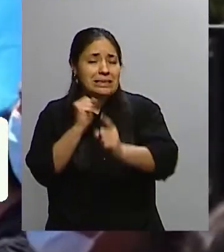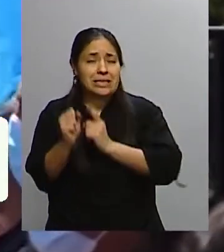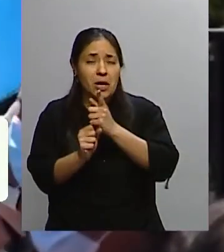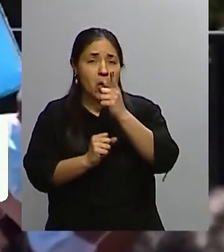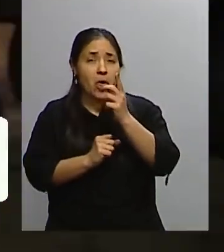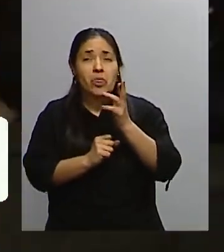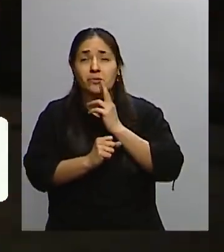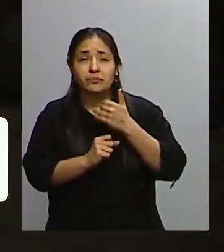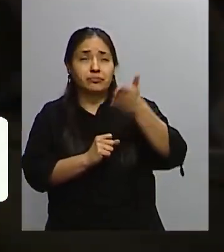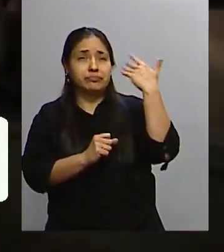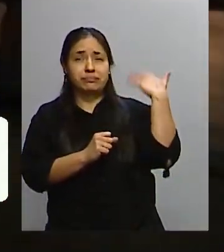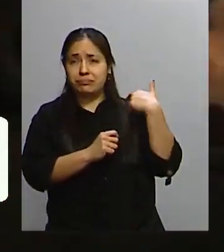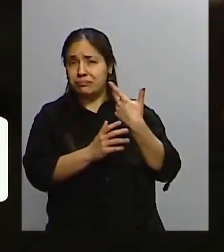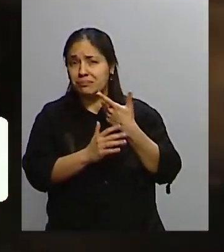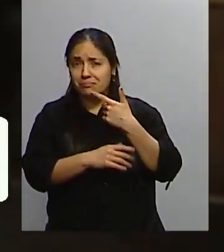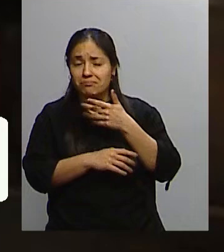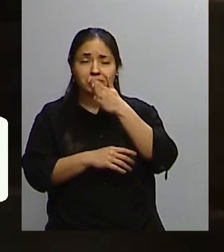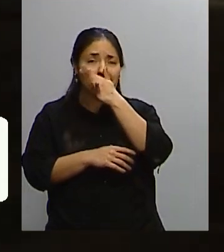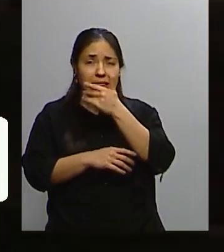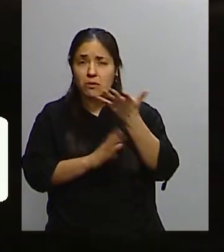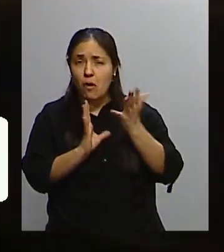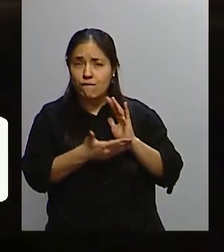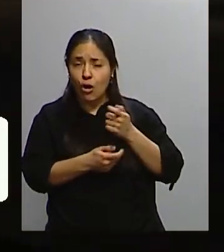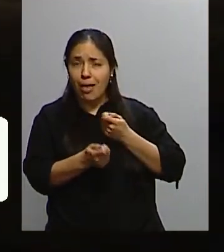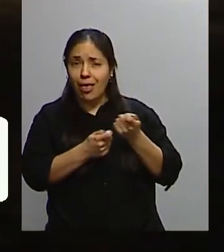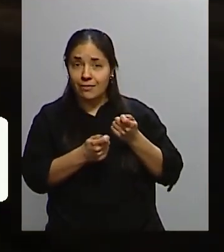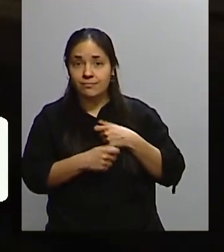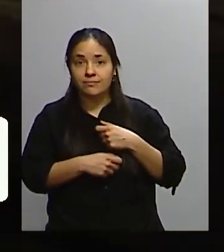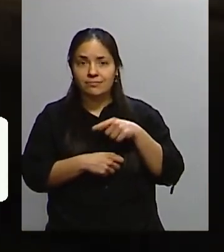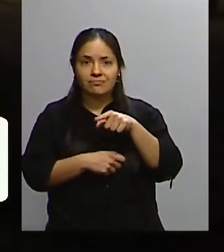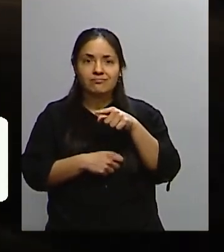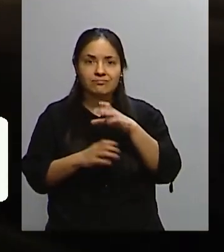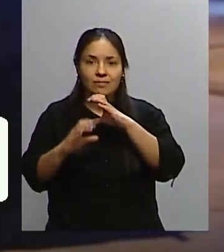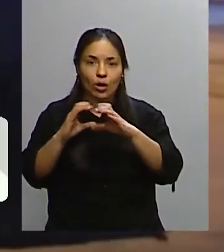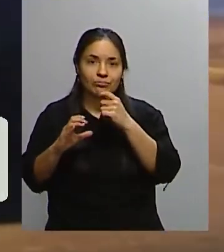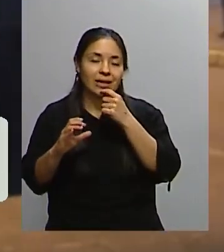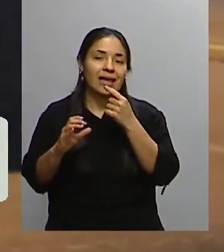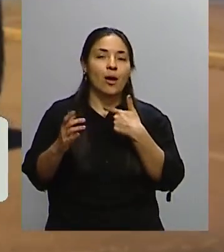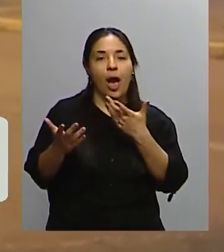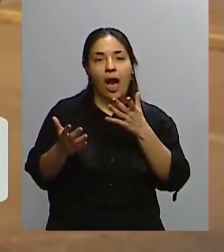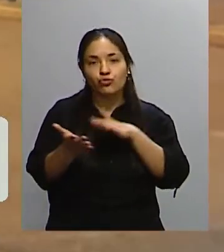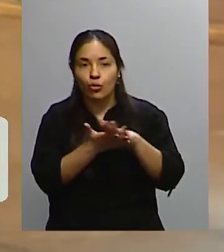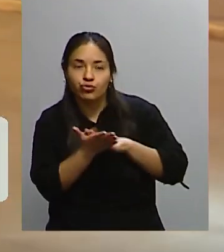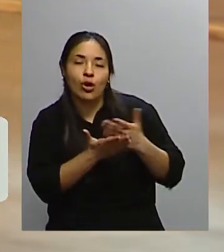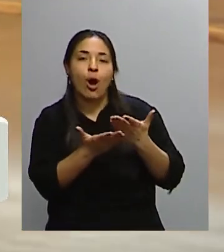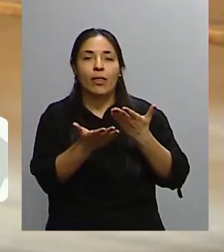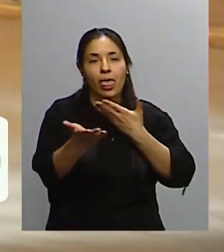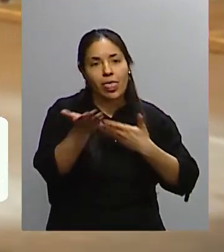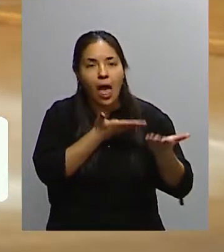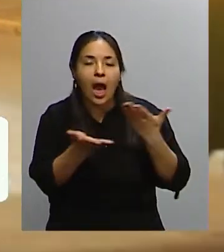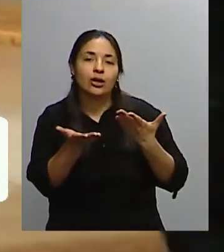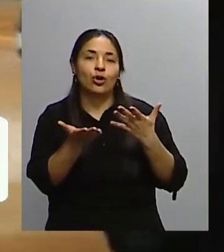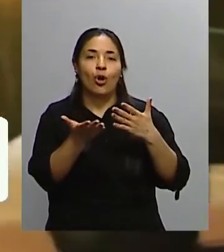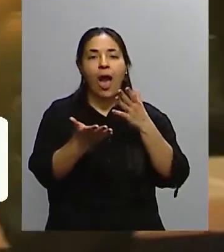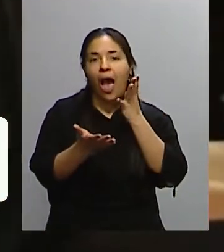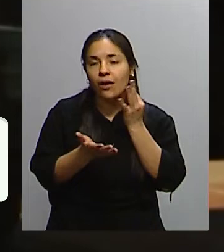ahí hay una deuda que tienen los medios. O sea, en lugar de buscar alternativas y tratar de buscar formas de diálogo, en el fondo